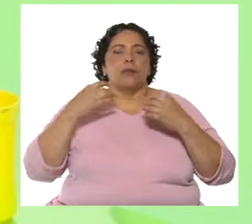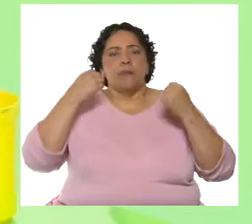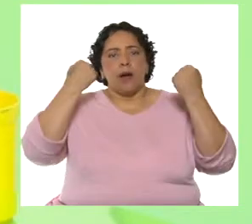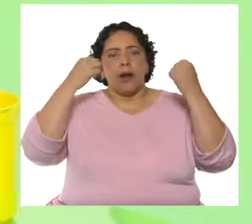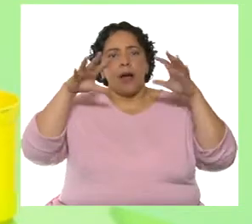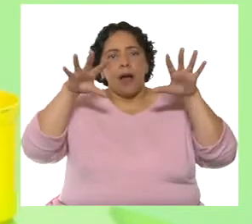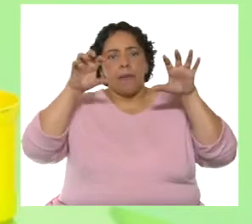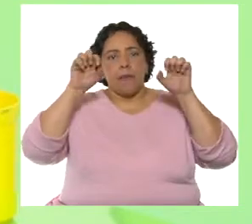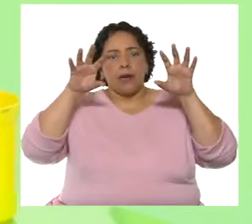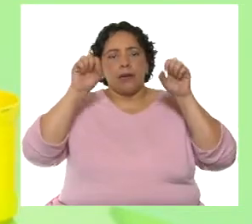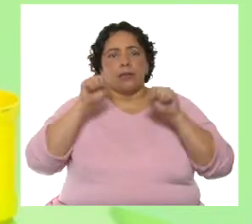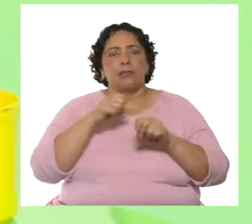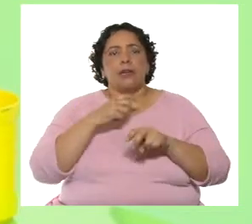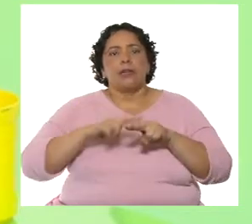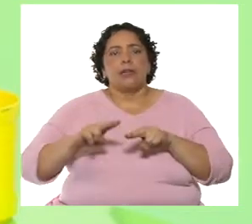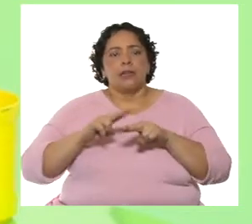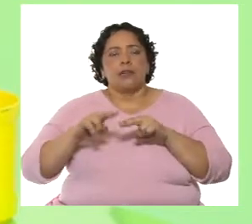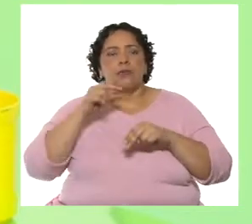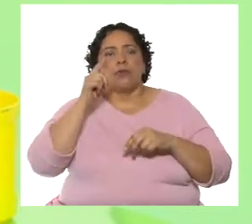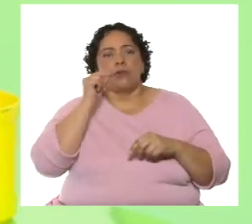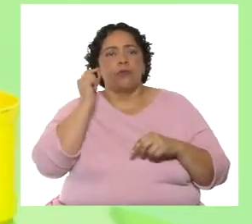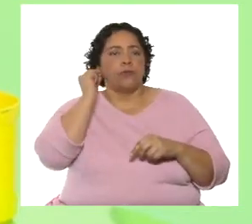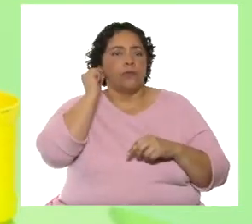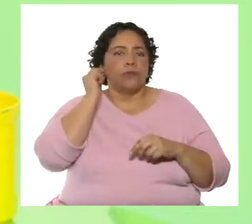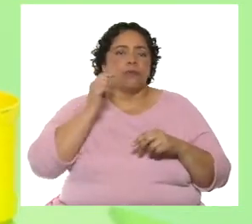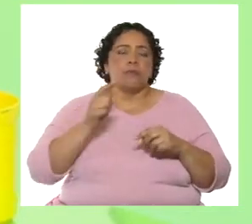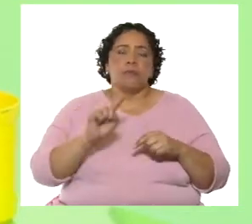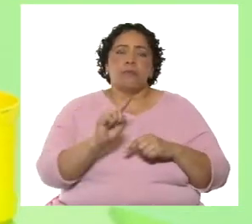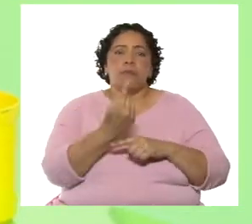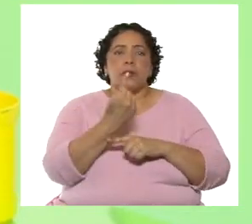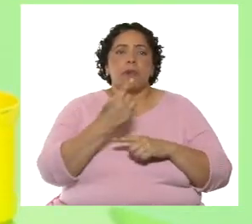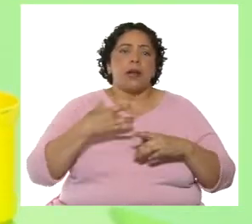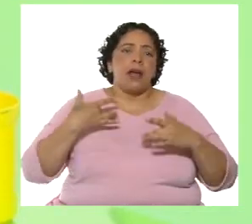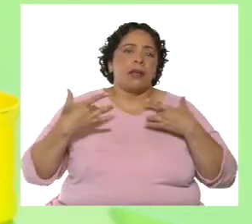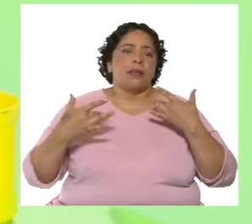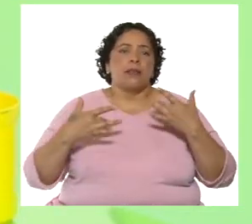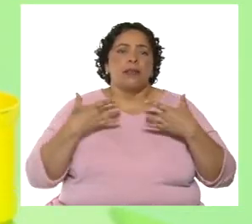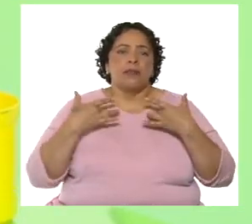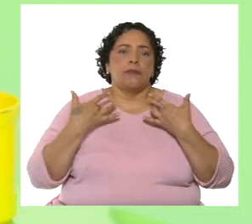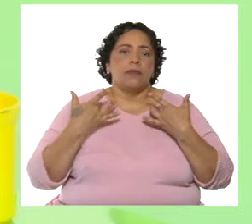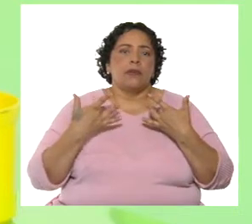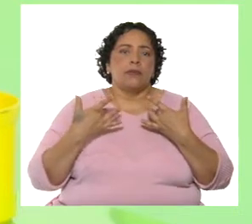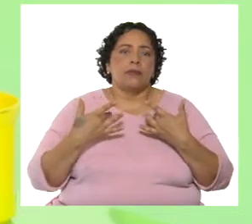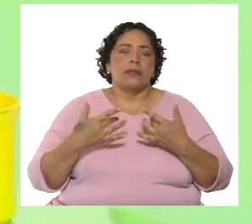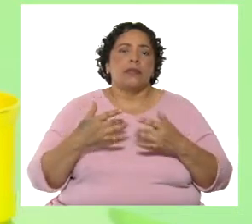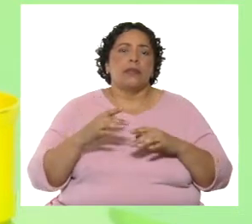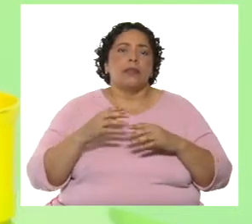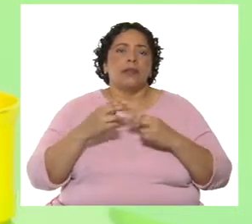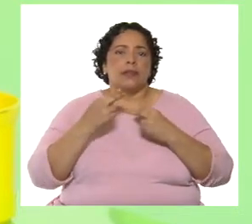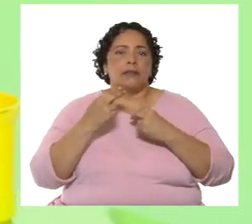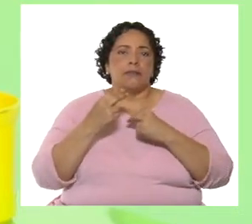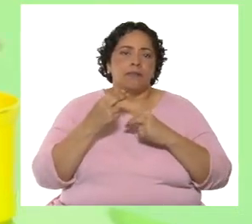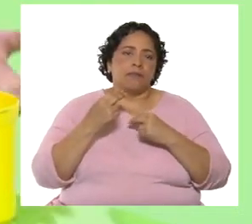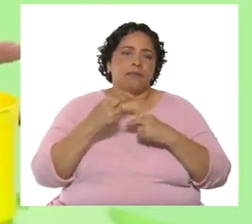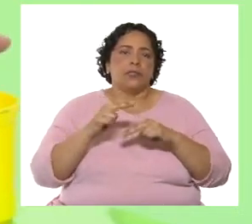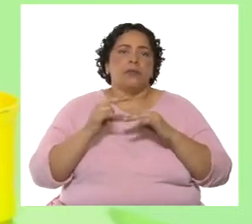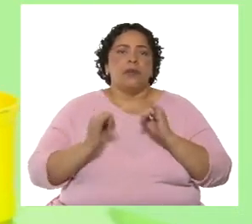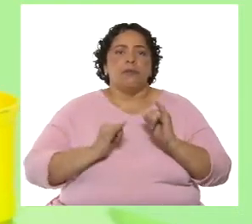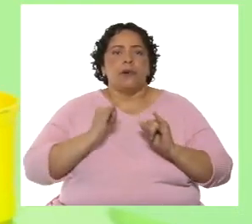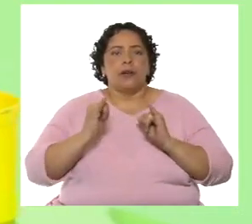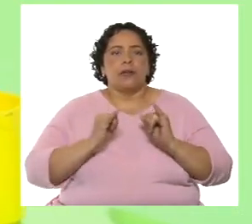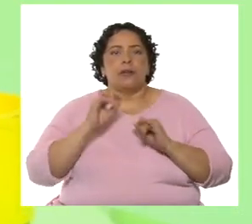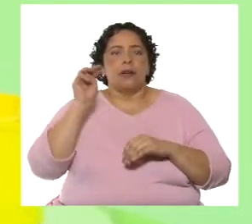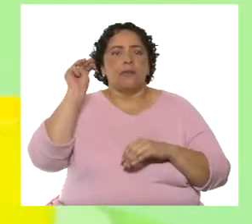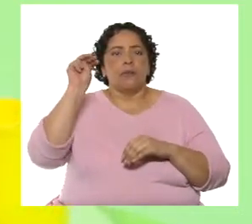aprendizaje de las niñas y los niños. La primera actividad que tenemos aquí es para la etapa de maternal con su